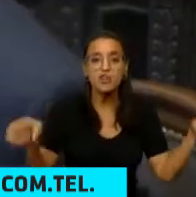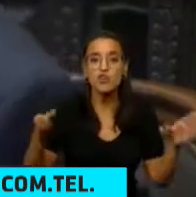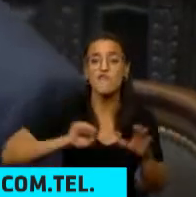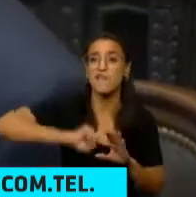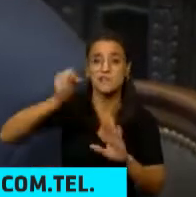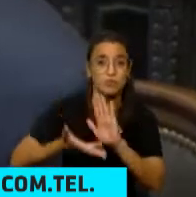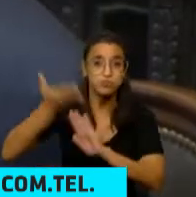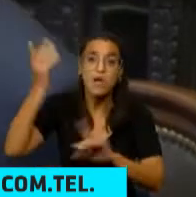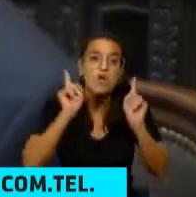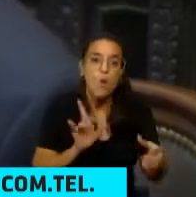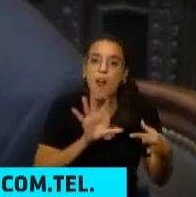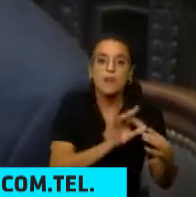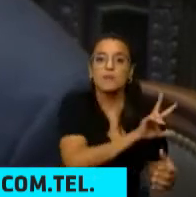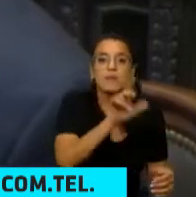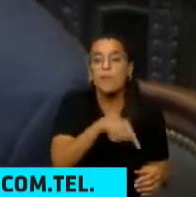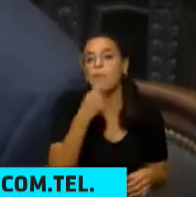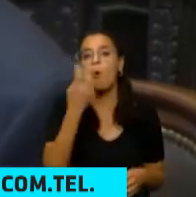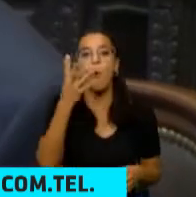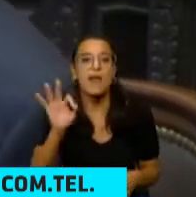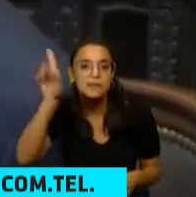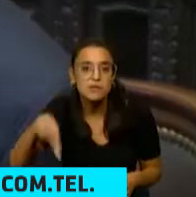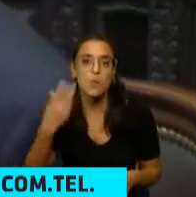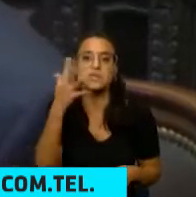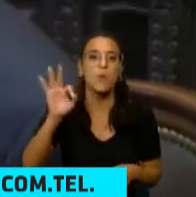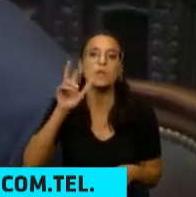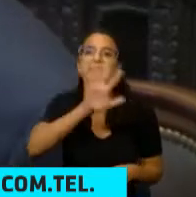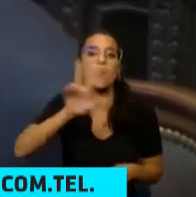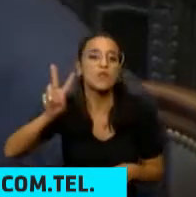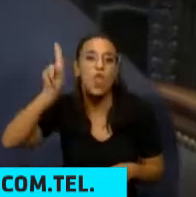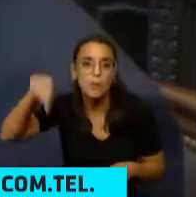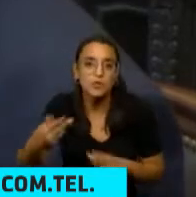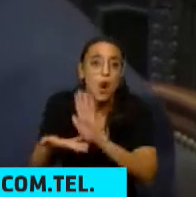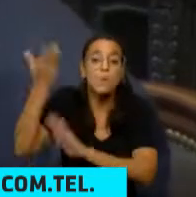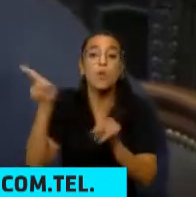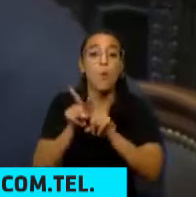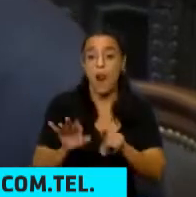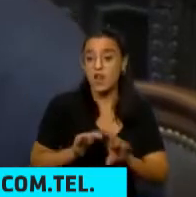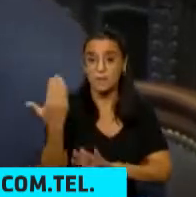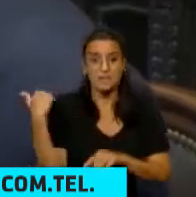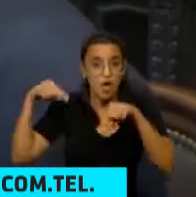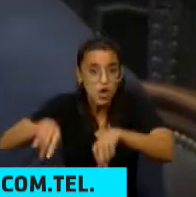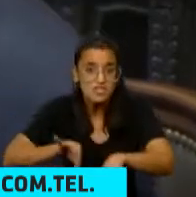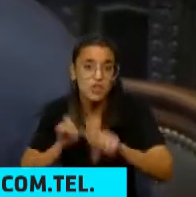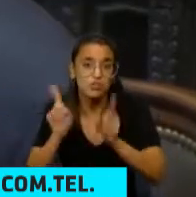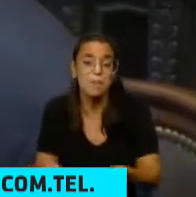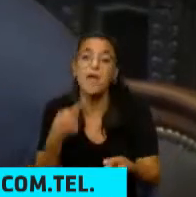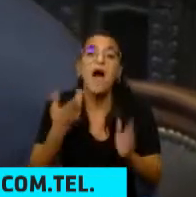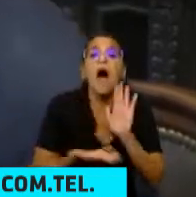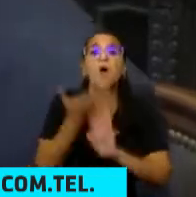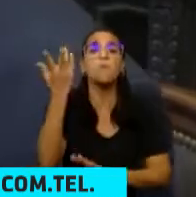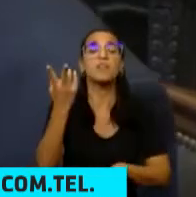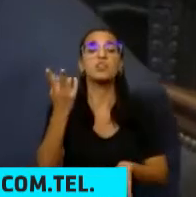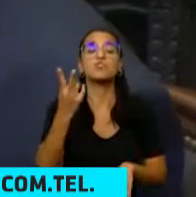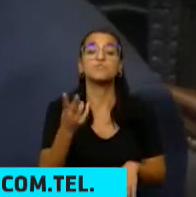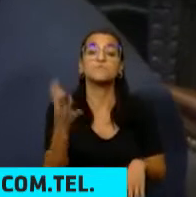importante poder tener un debate como lo que tuvimos en las comisiones. Todos presentaron de un lado o del